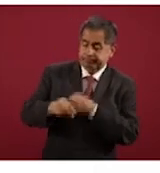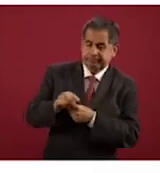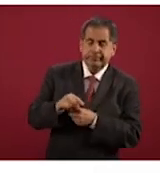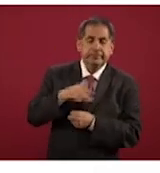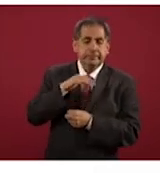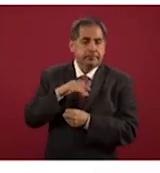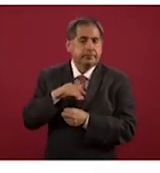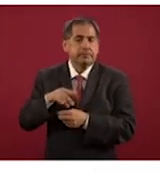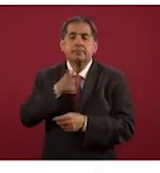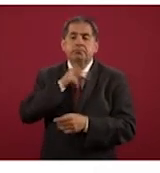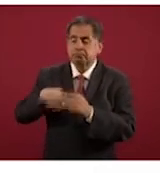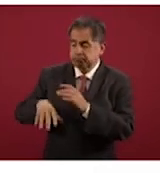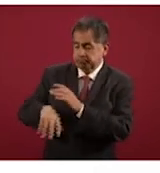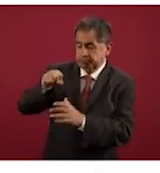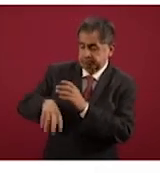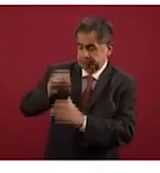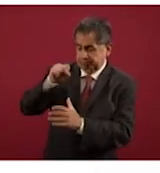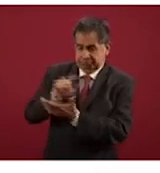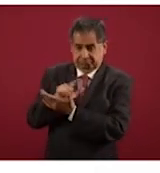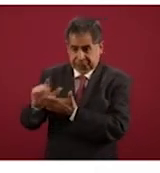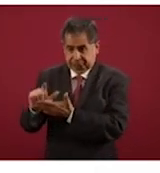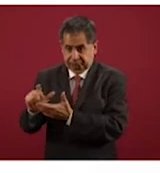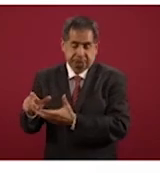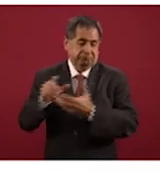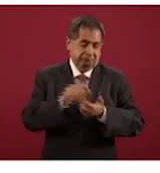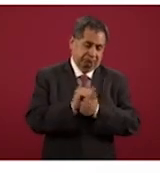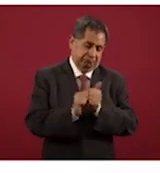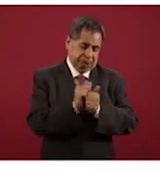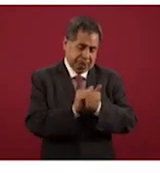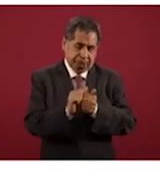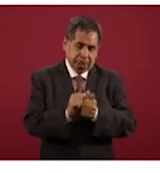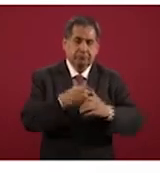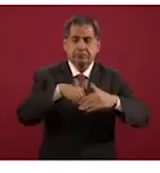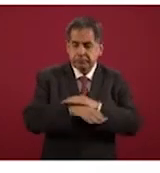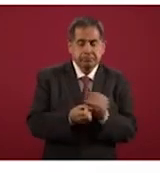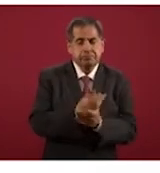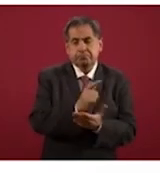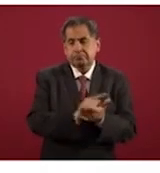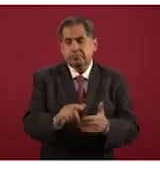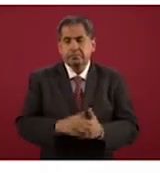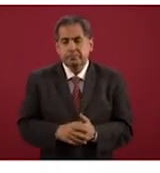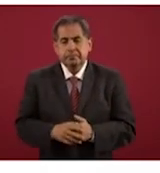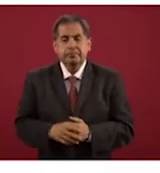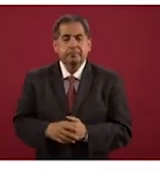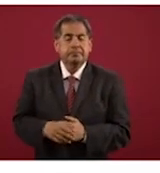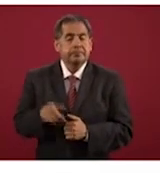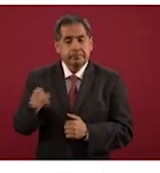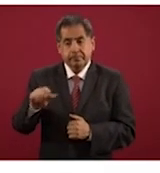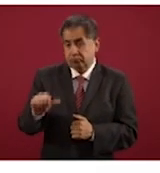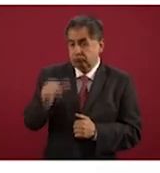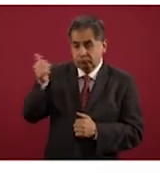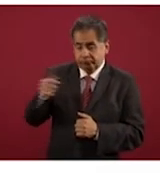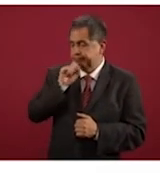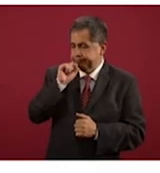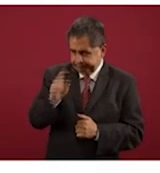la separación tenemos otra planta también la que sigue que la de coquización también